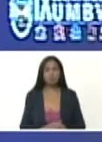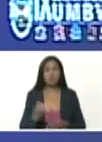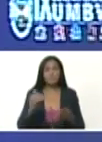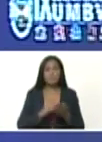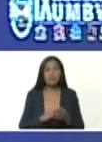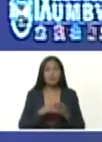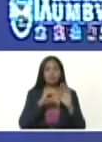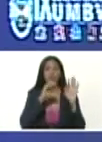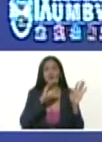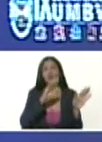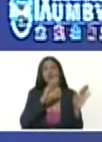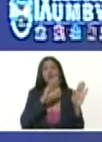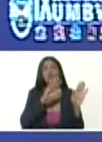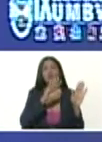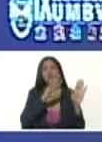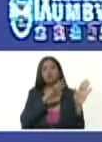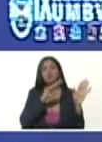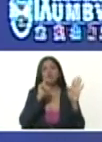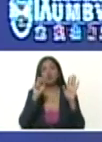1810,